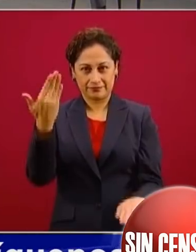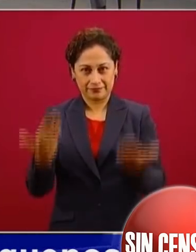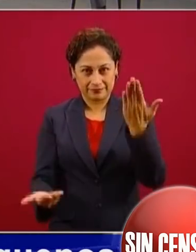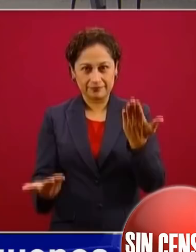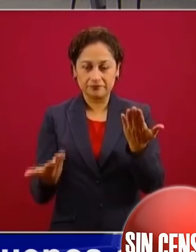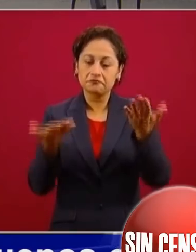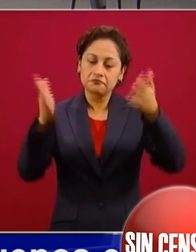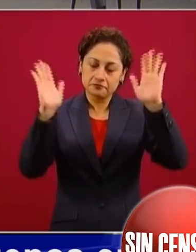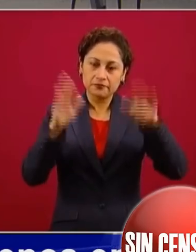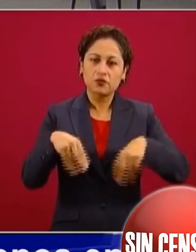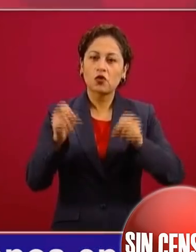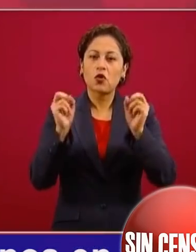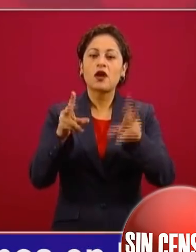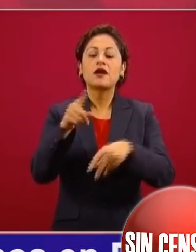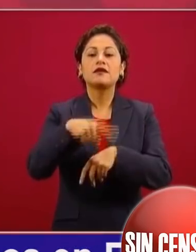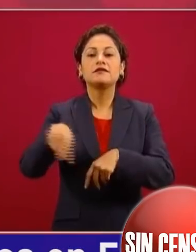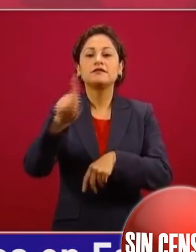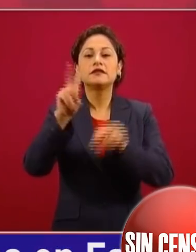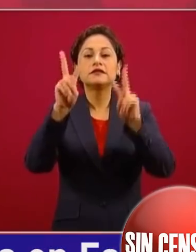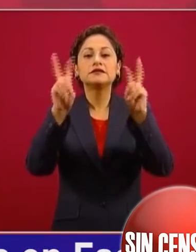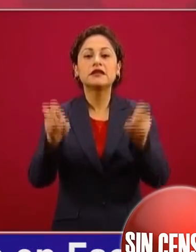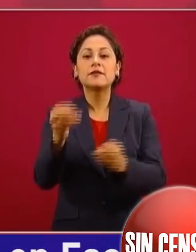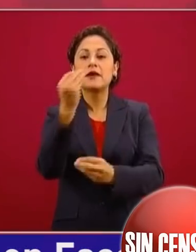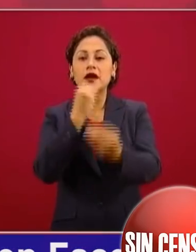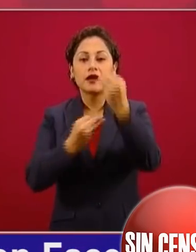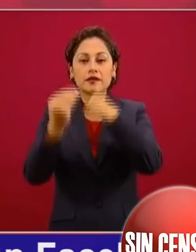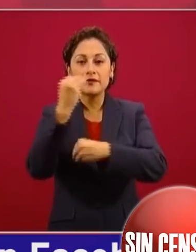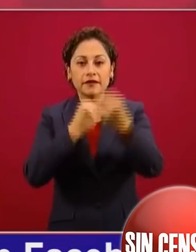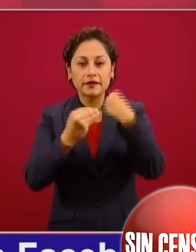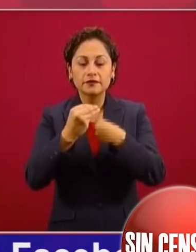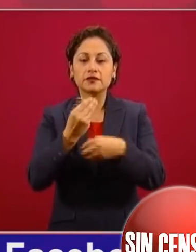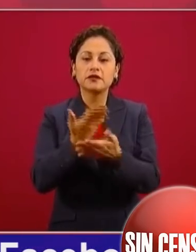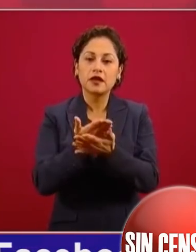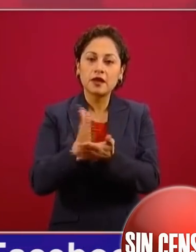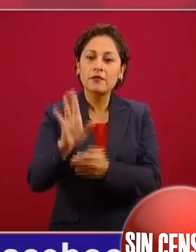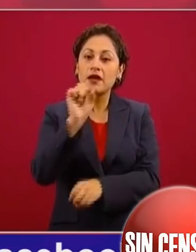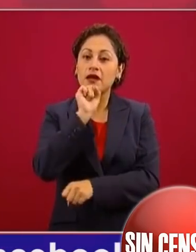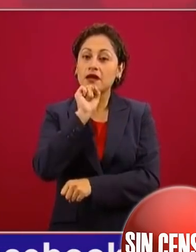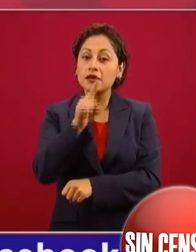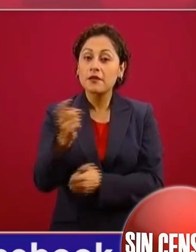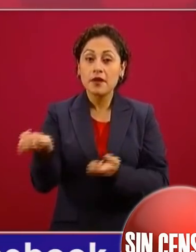y el ejercicio, los deportes.